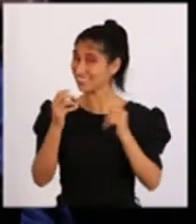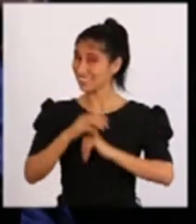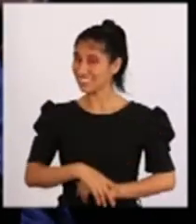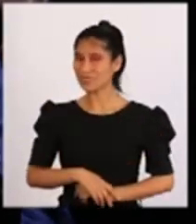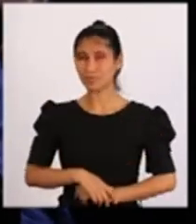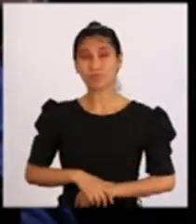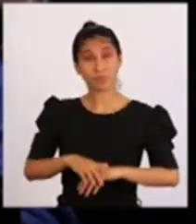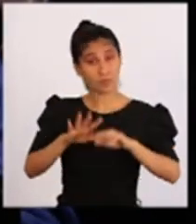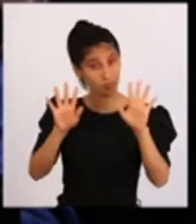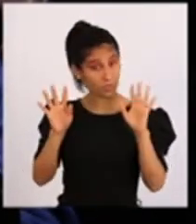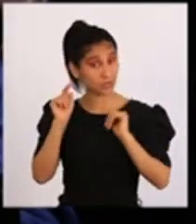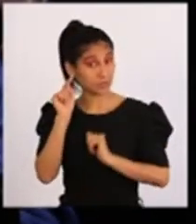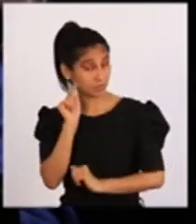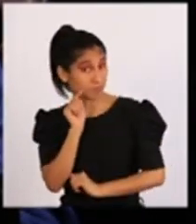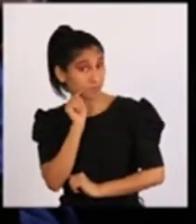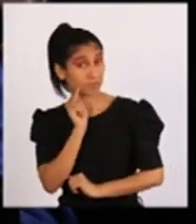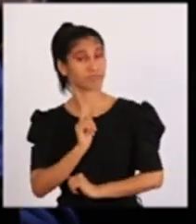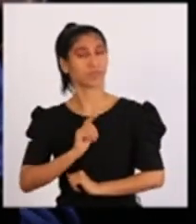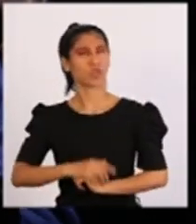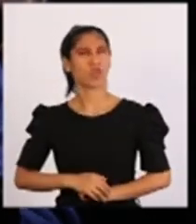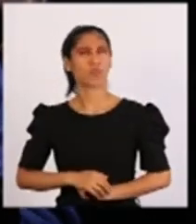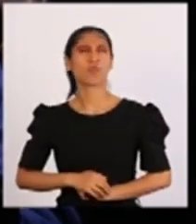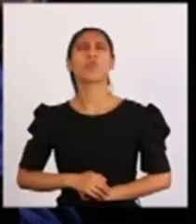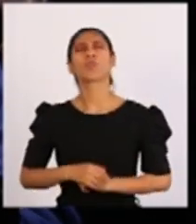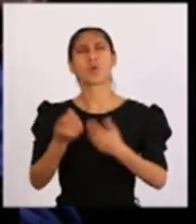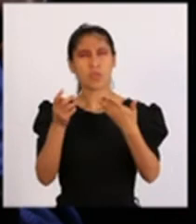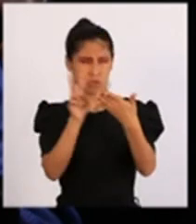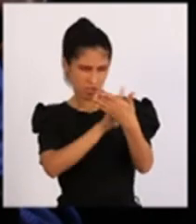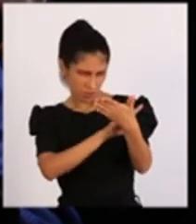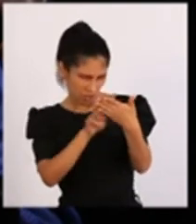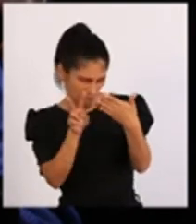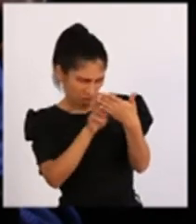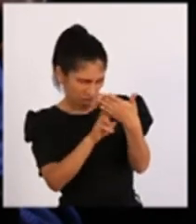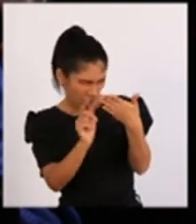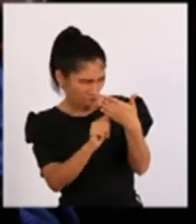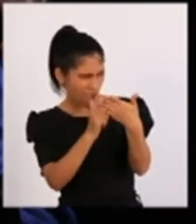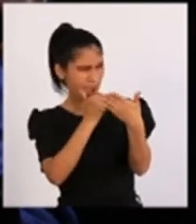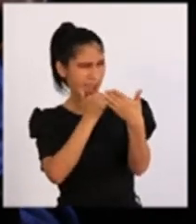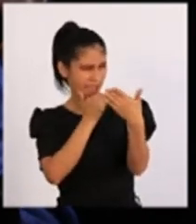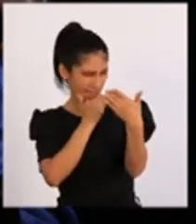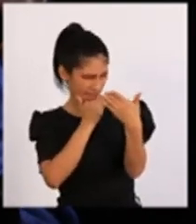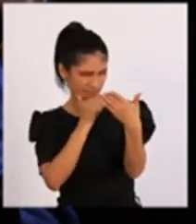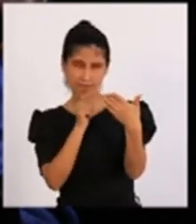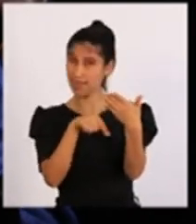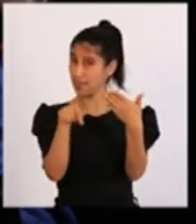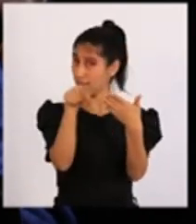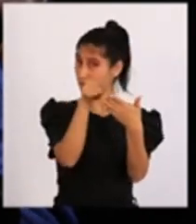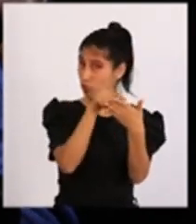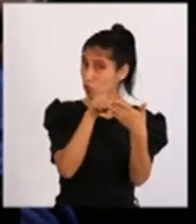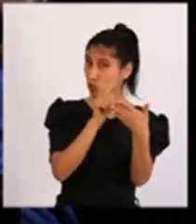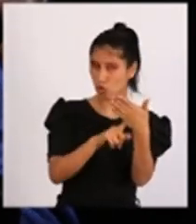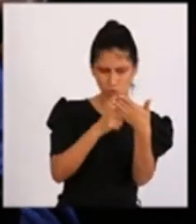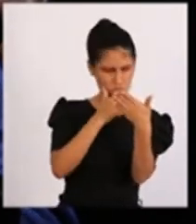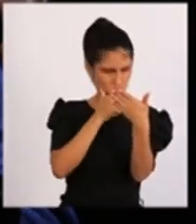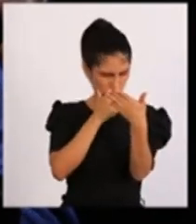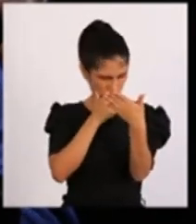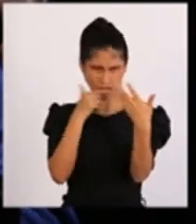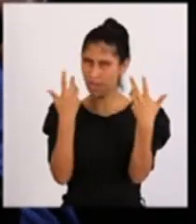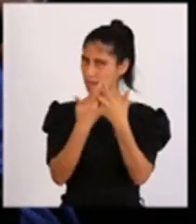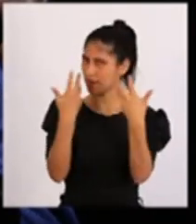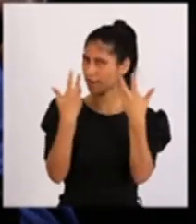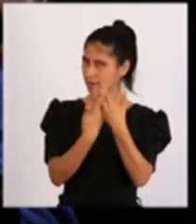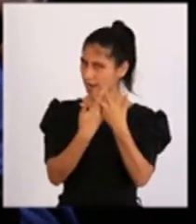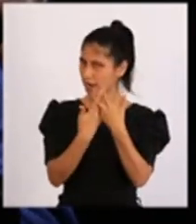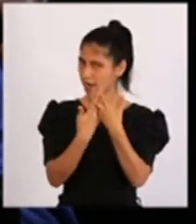Si hay algo que tienen los testimonios, es el realismo de las historias. Estos testimonios son como los escritos de